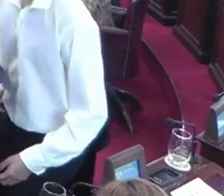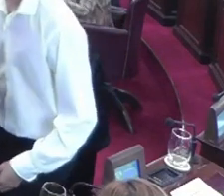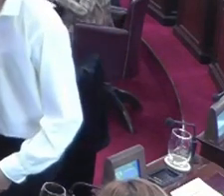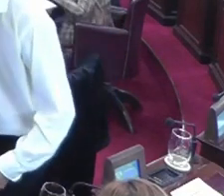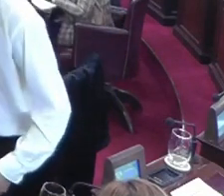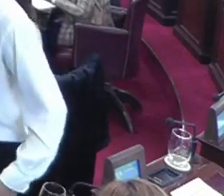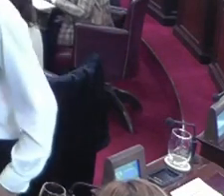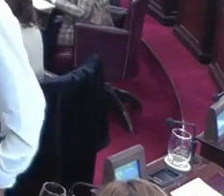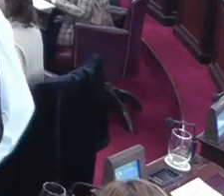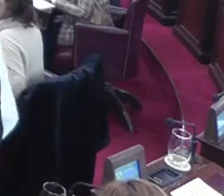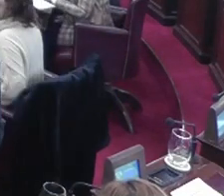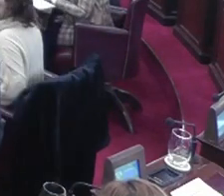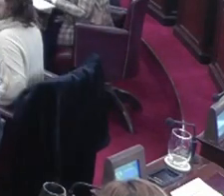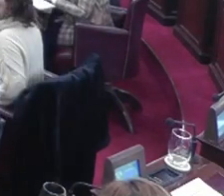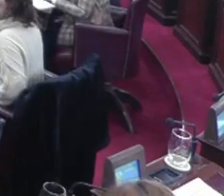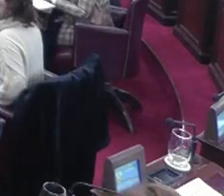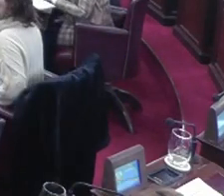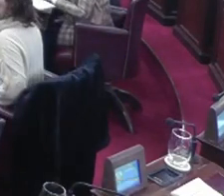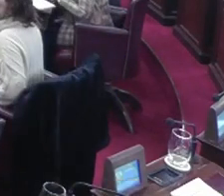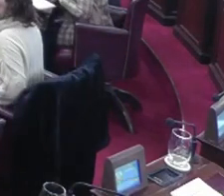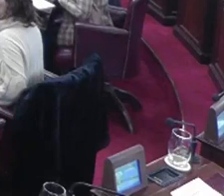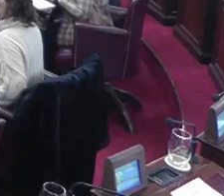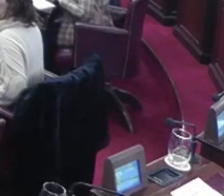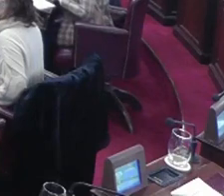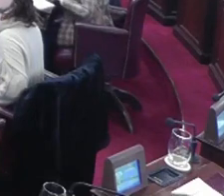sen sola ulim